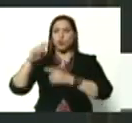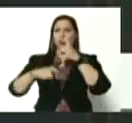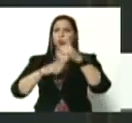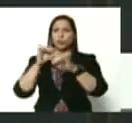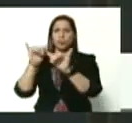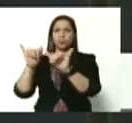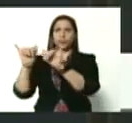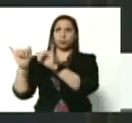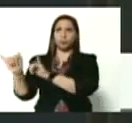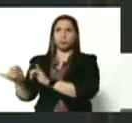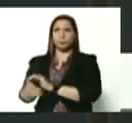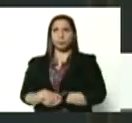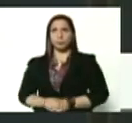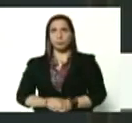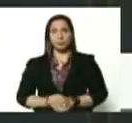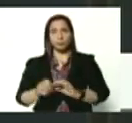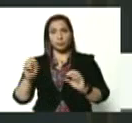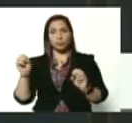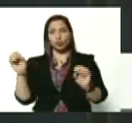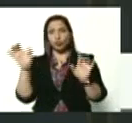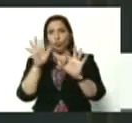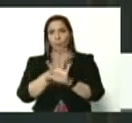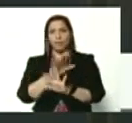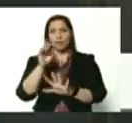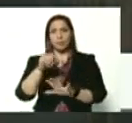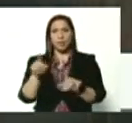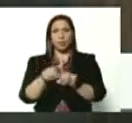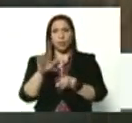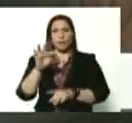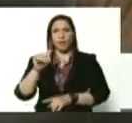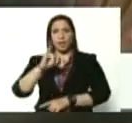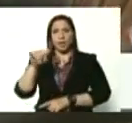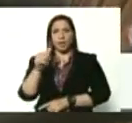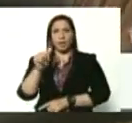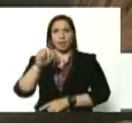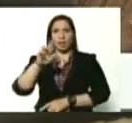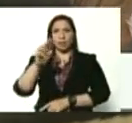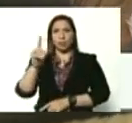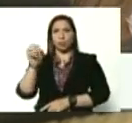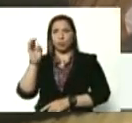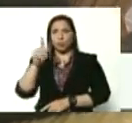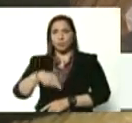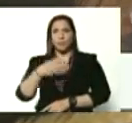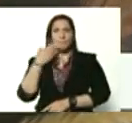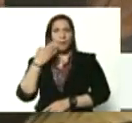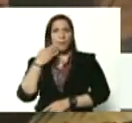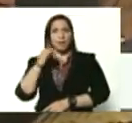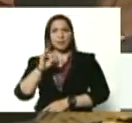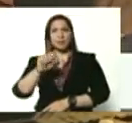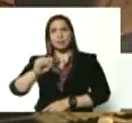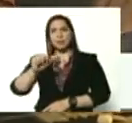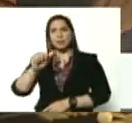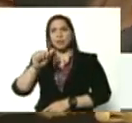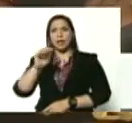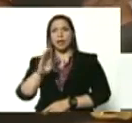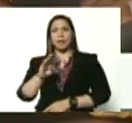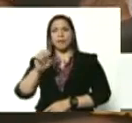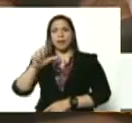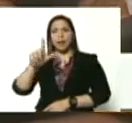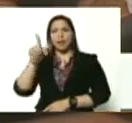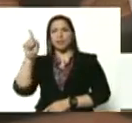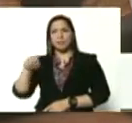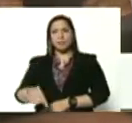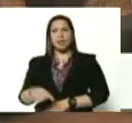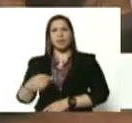y el odio a su propia sombra como lo francisco fajardo aquí y su madre isabel que es nuestra malicia o la intolerancia